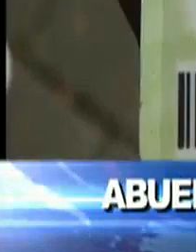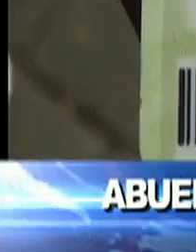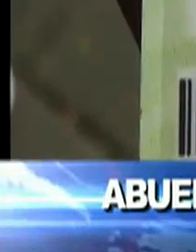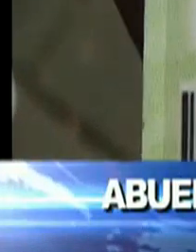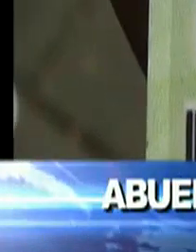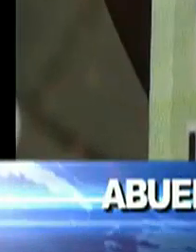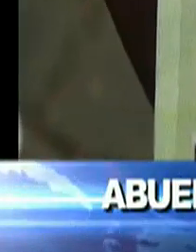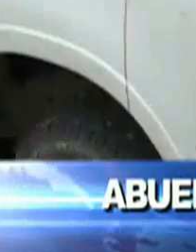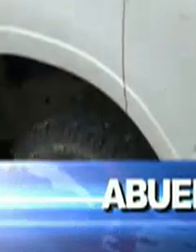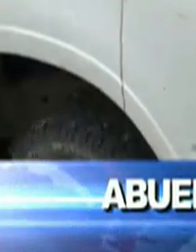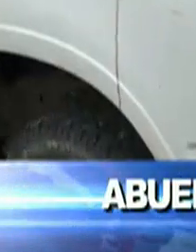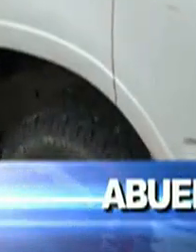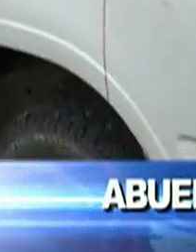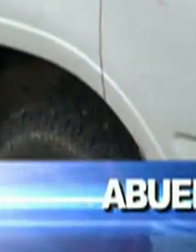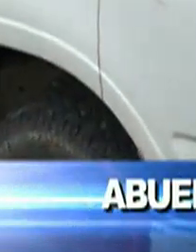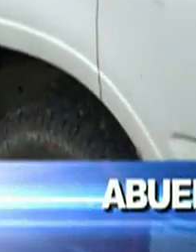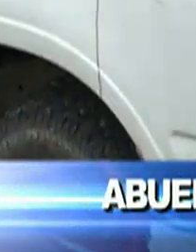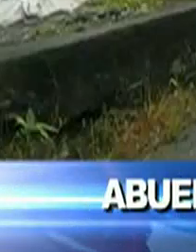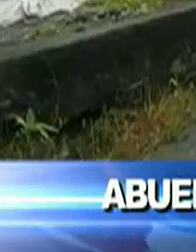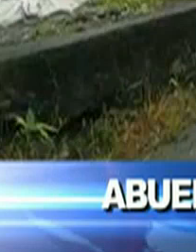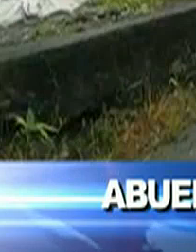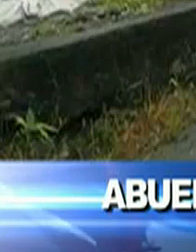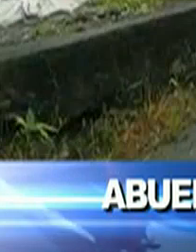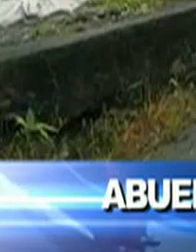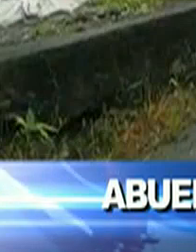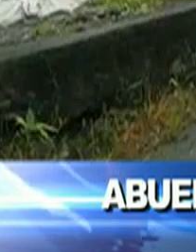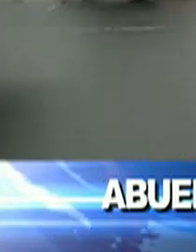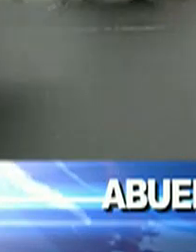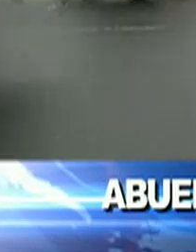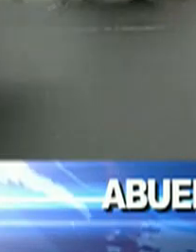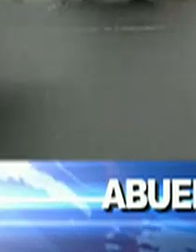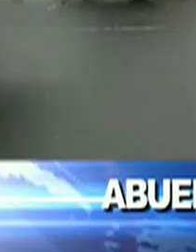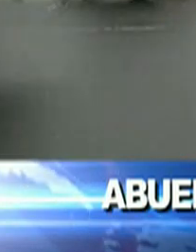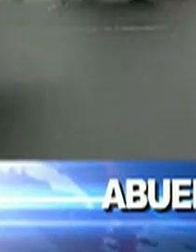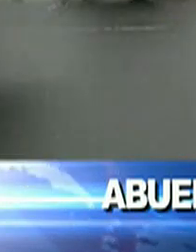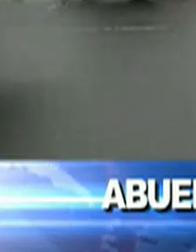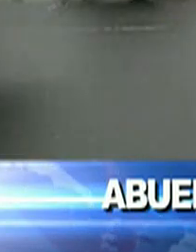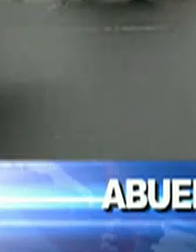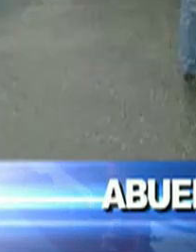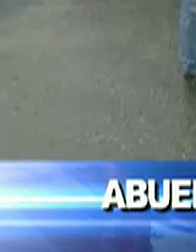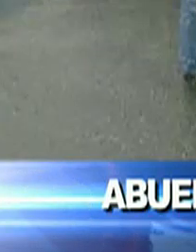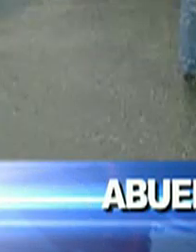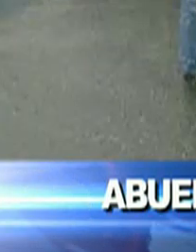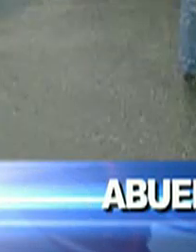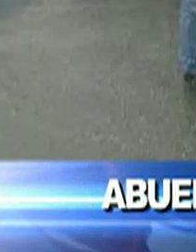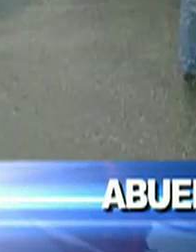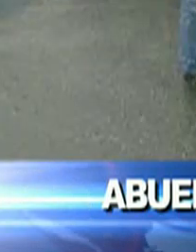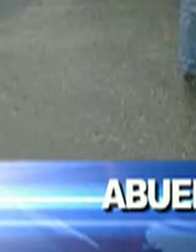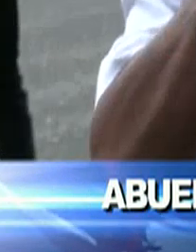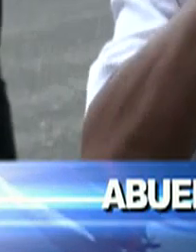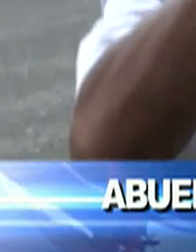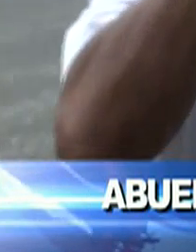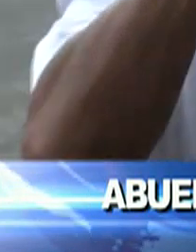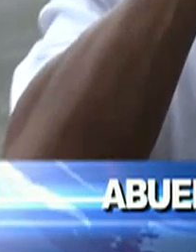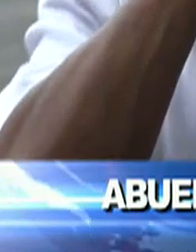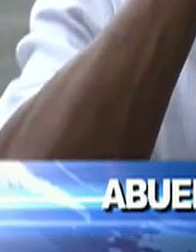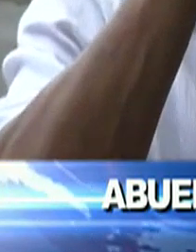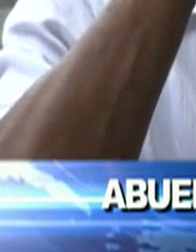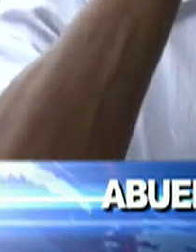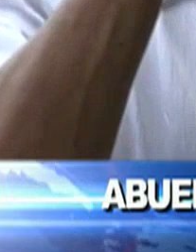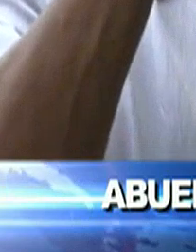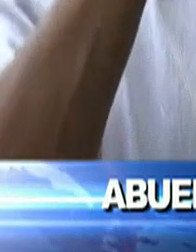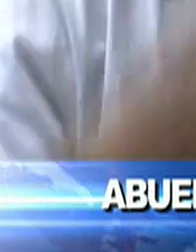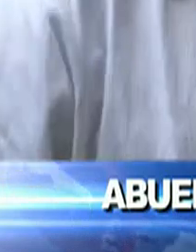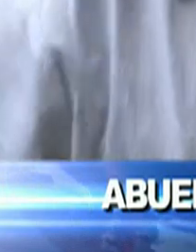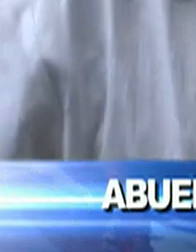Una abuela y su nieta fueron aplastadas por un camión que transportaba bidones de agua. La mujer murió y la menor